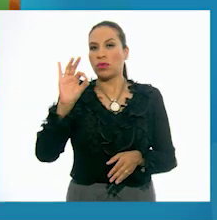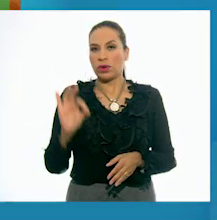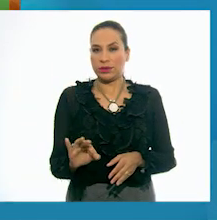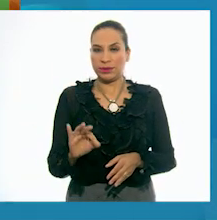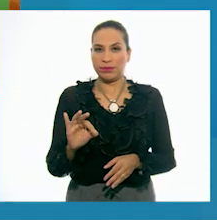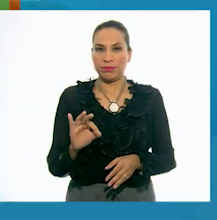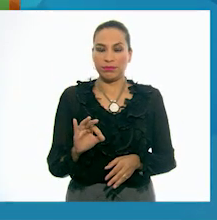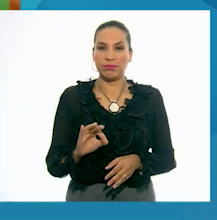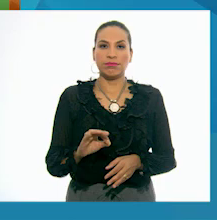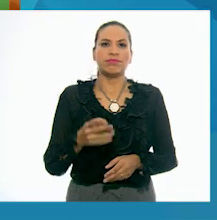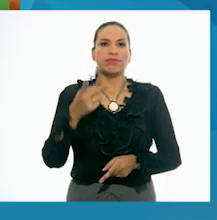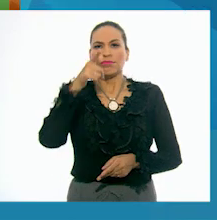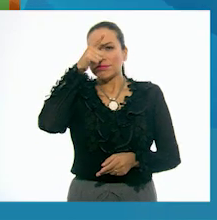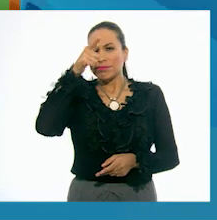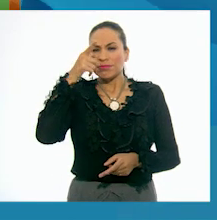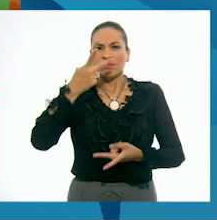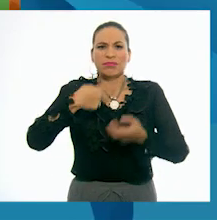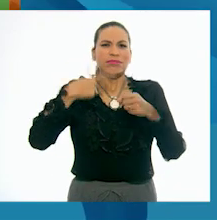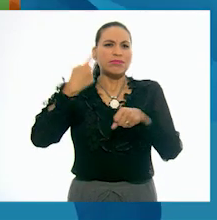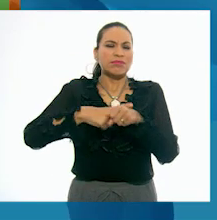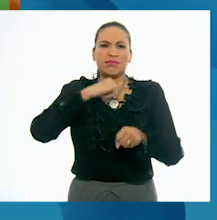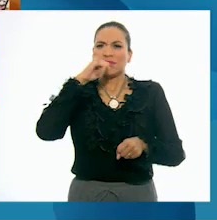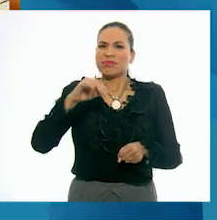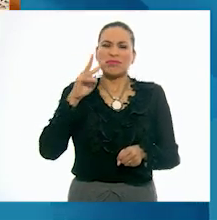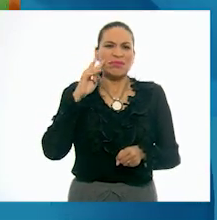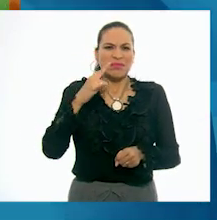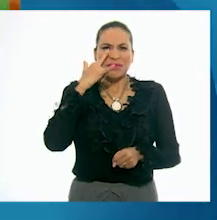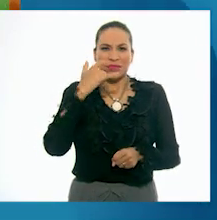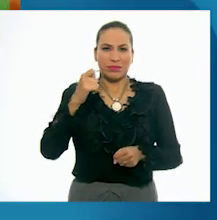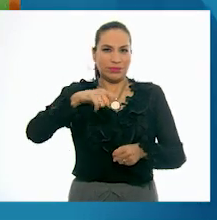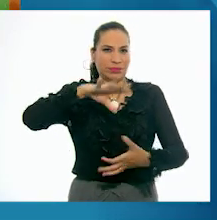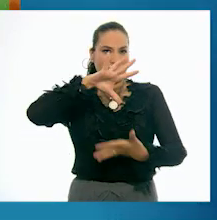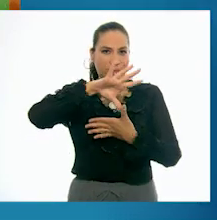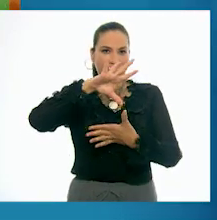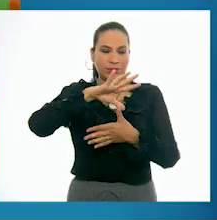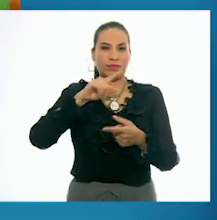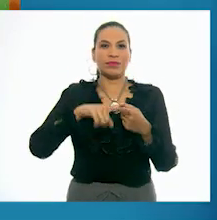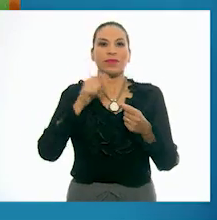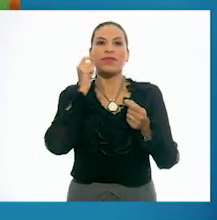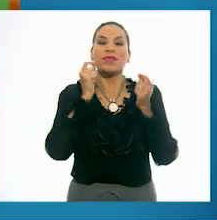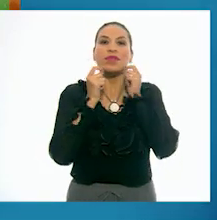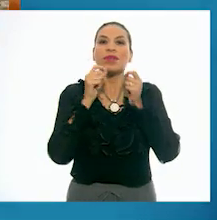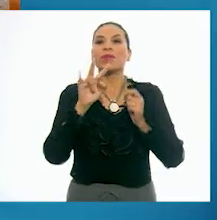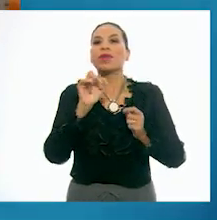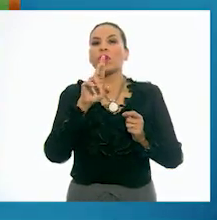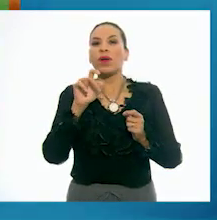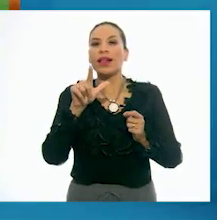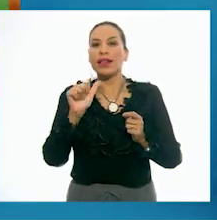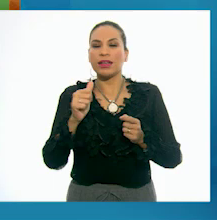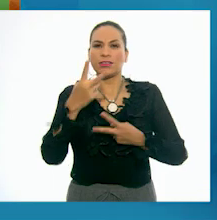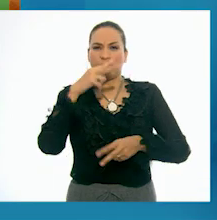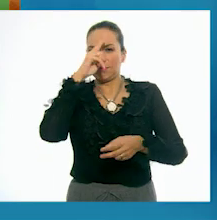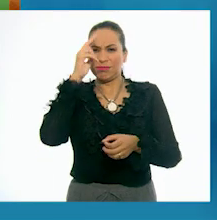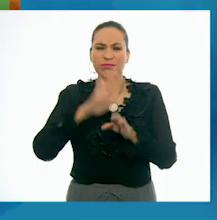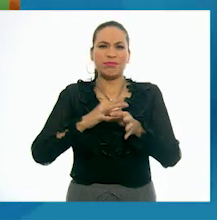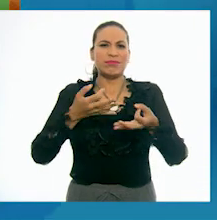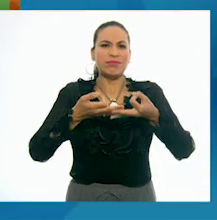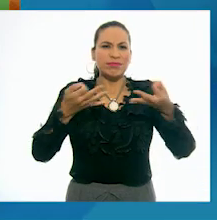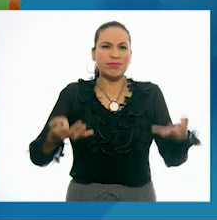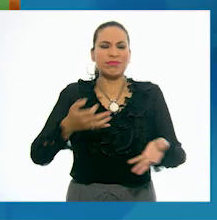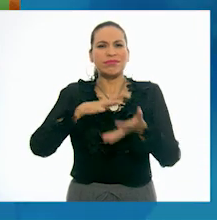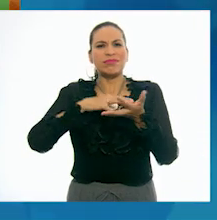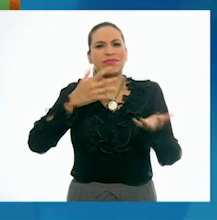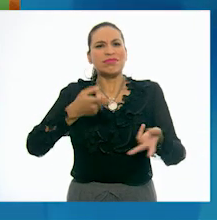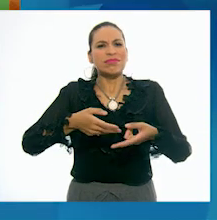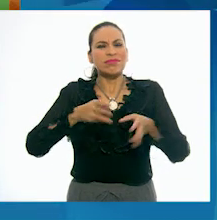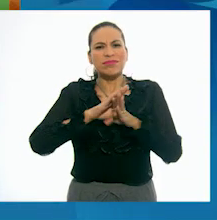70%. Aparecieron enfermedades nunca antes vistas en América, como la viruela. Se explotaron demasiado los recursos